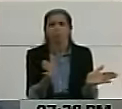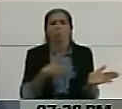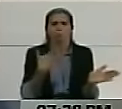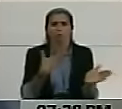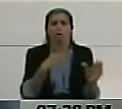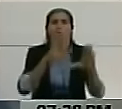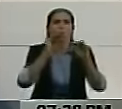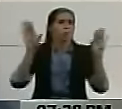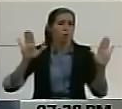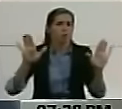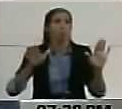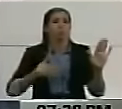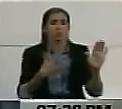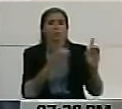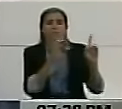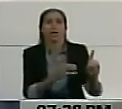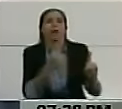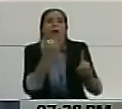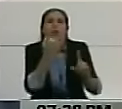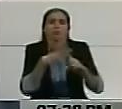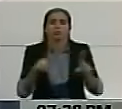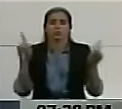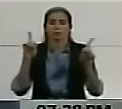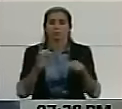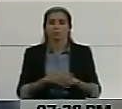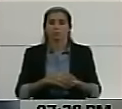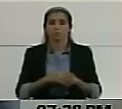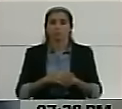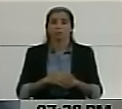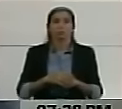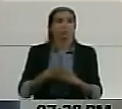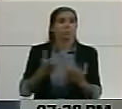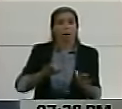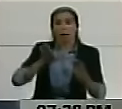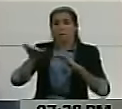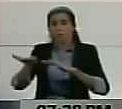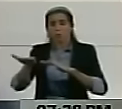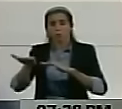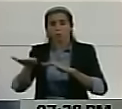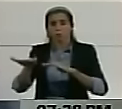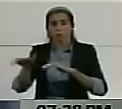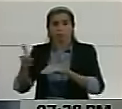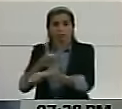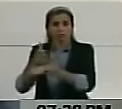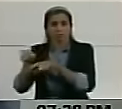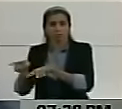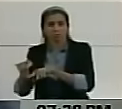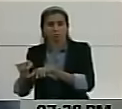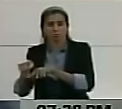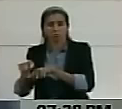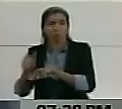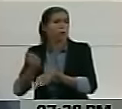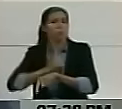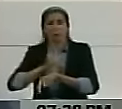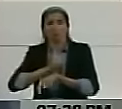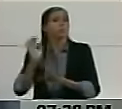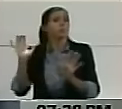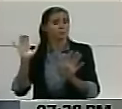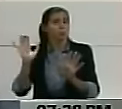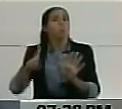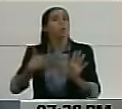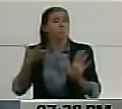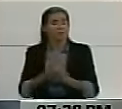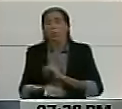rumor. Si se impone el sector radical en este país, Alex, cualquier cosa puede